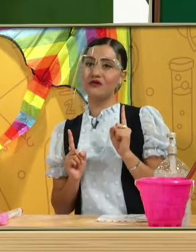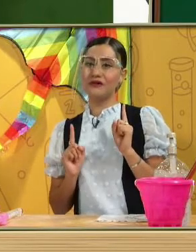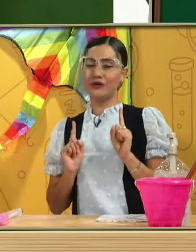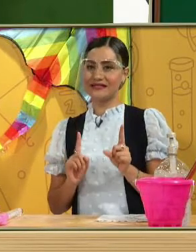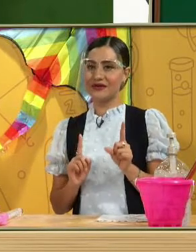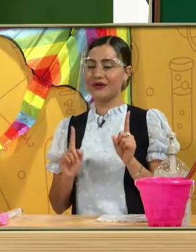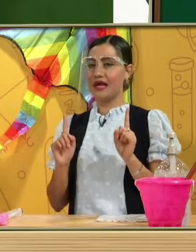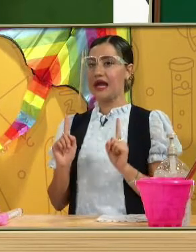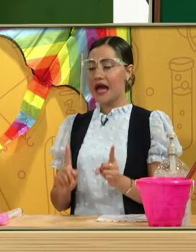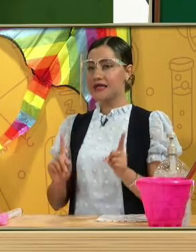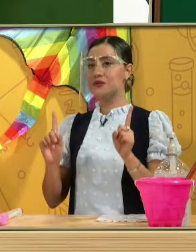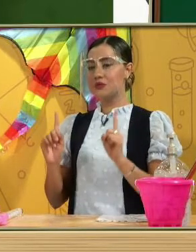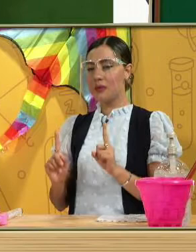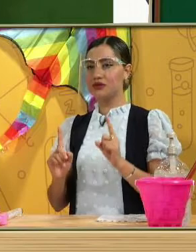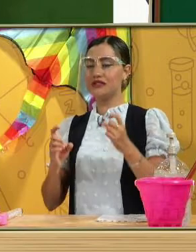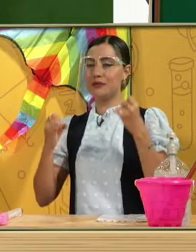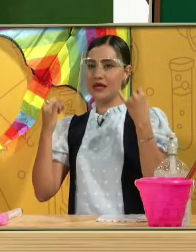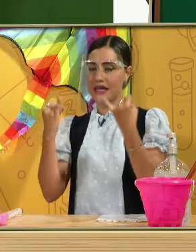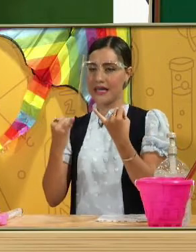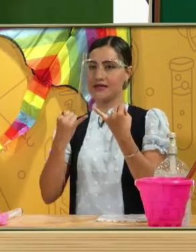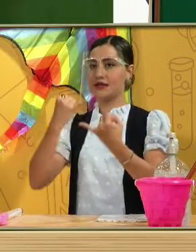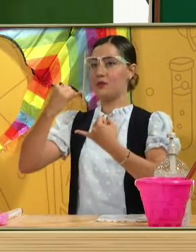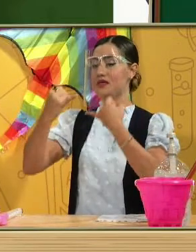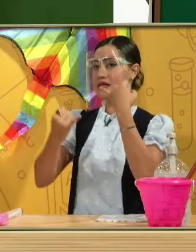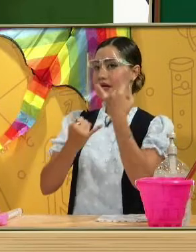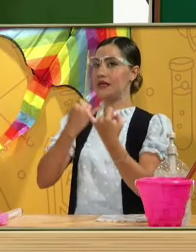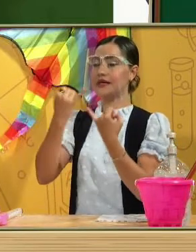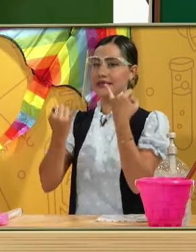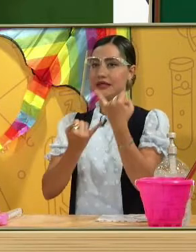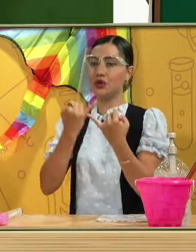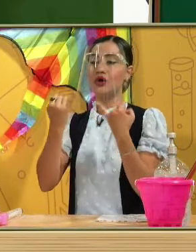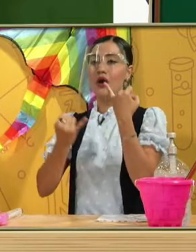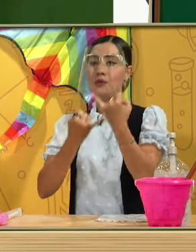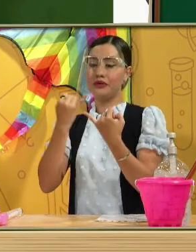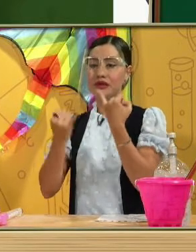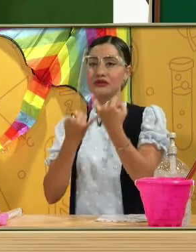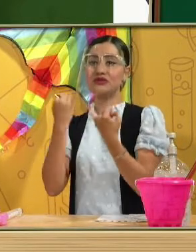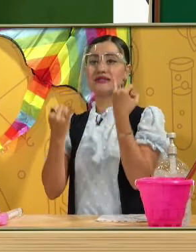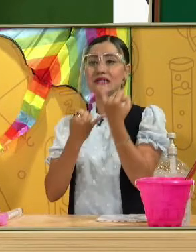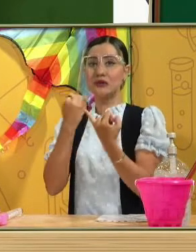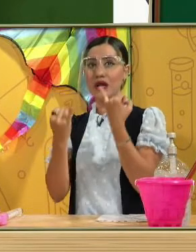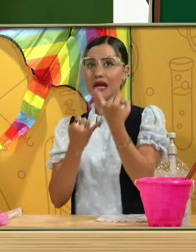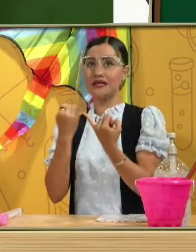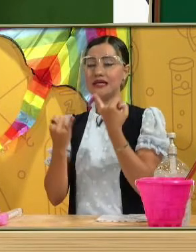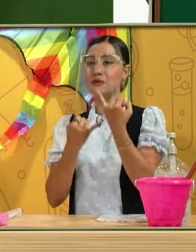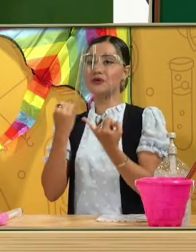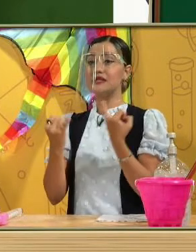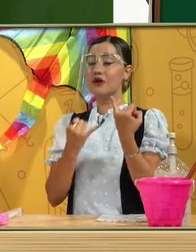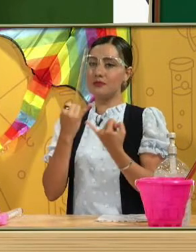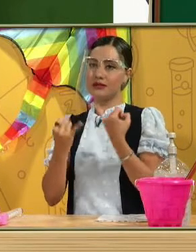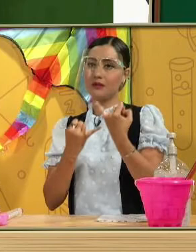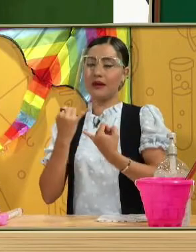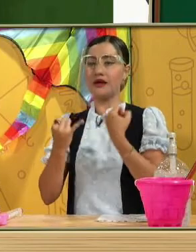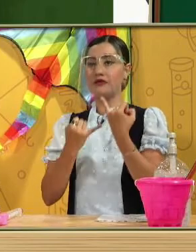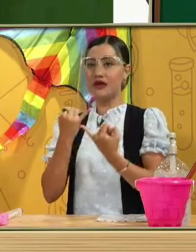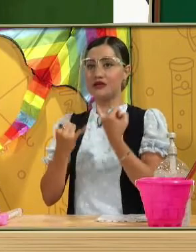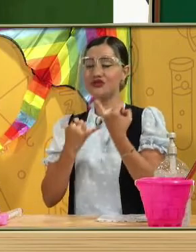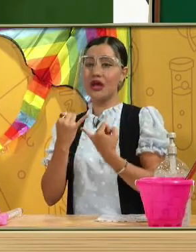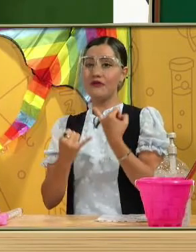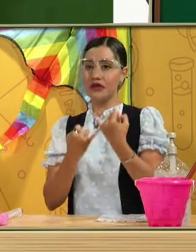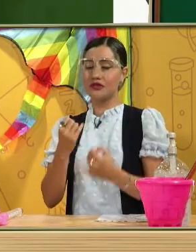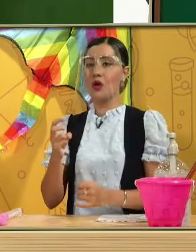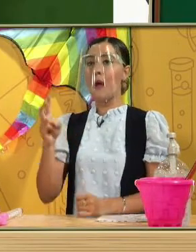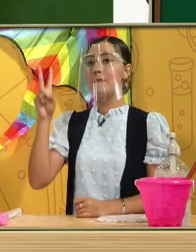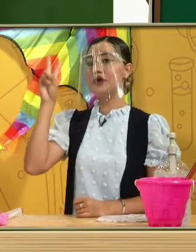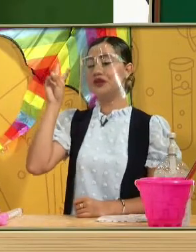misma configuración que hace un momento expliqué, que es dedo meñique, realizando movimientos circulares, y posteriormente, para referirnos